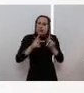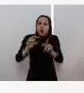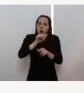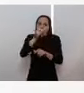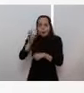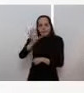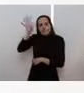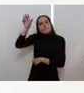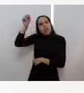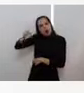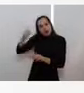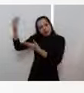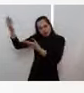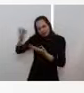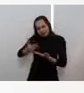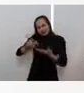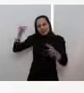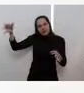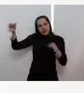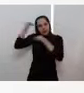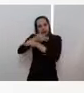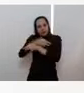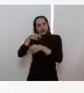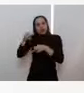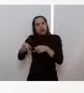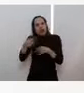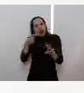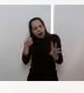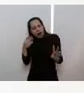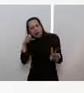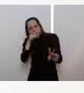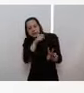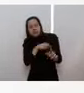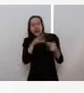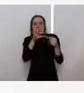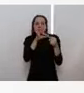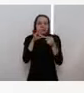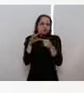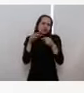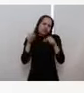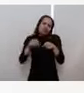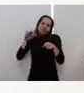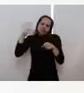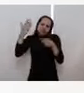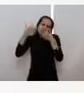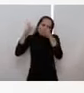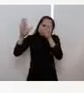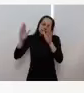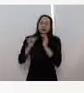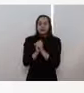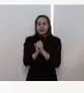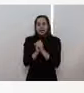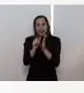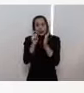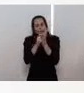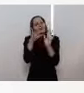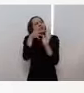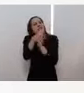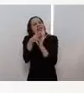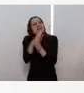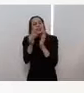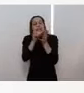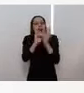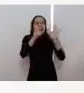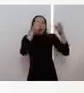nuestra institución nuestras especialidades y subespecialidades se podría volver a reactivar como les mencionaba los convenios que se han venido